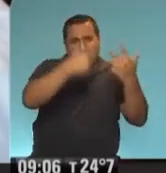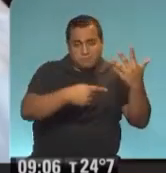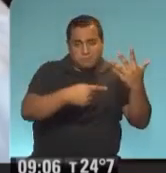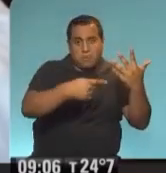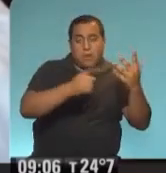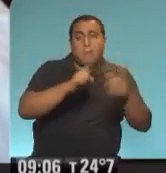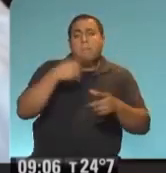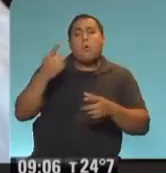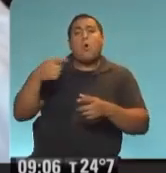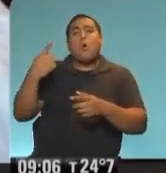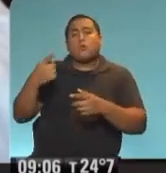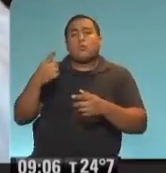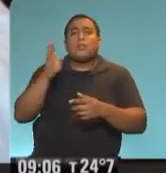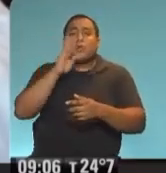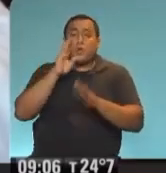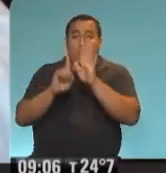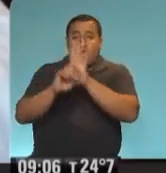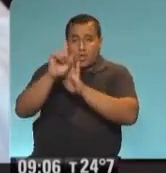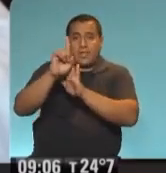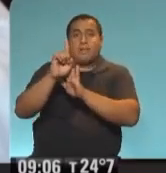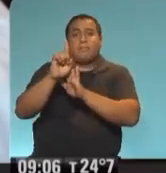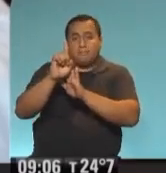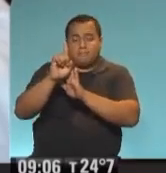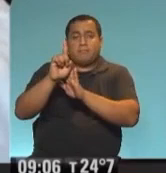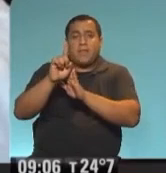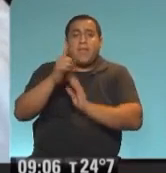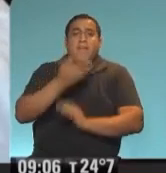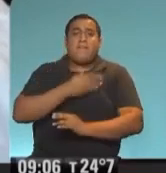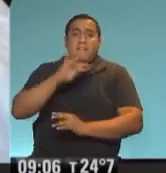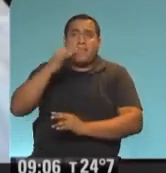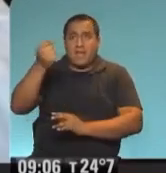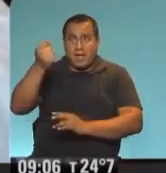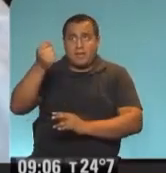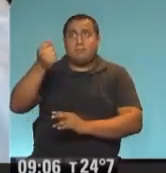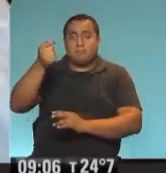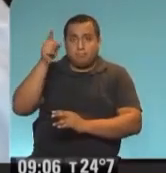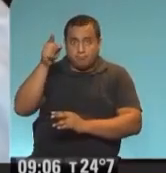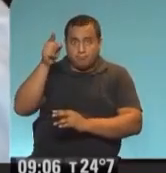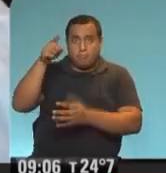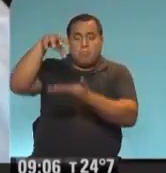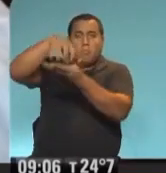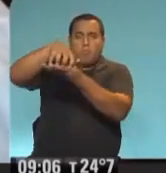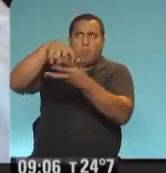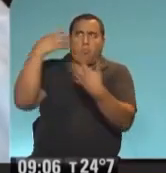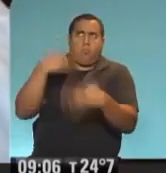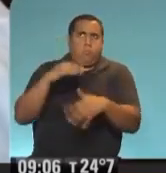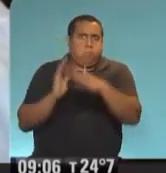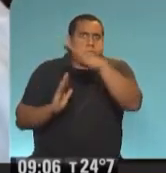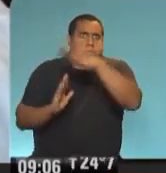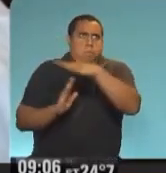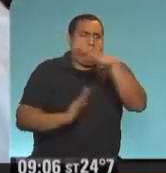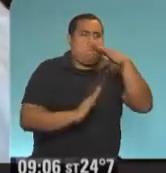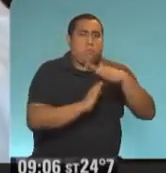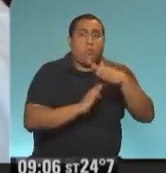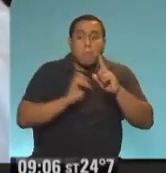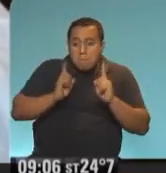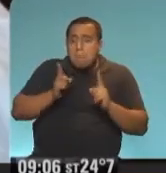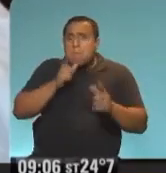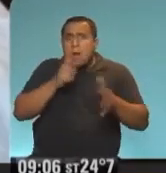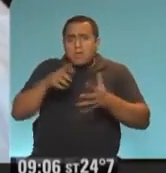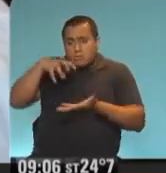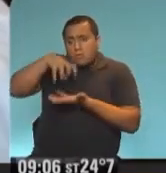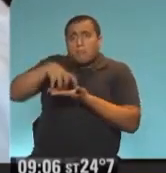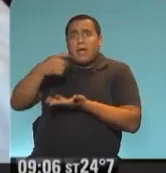agencia norteamericana, la FDA. Este nivel hace que, obviamente, procese, analice y